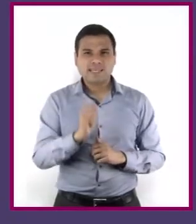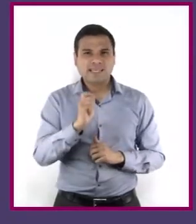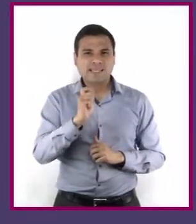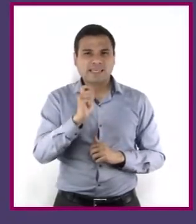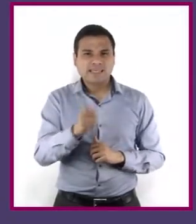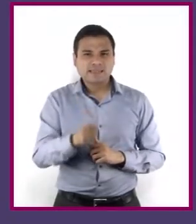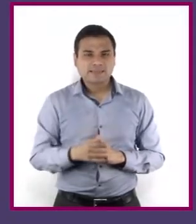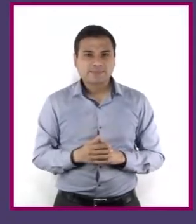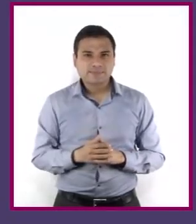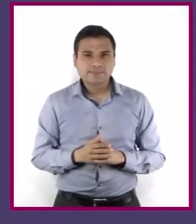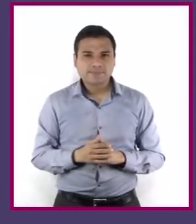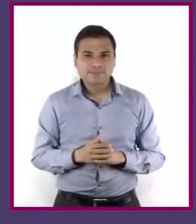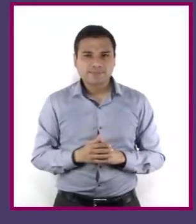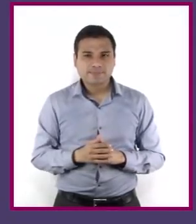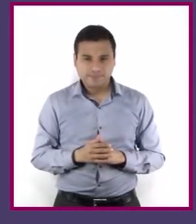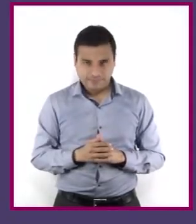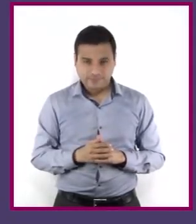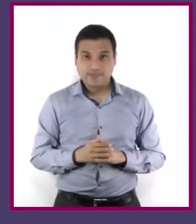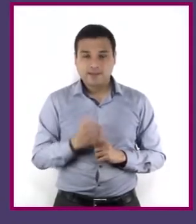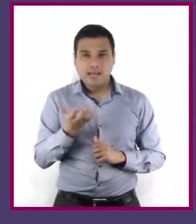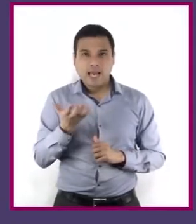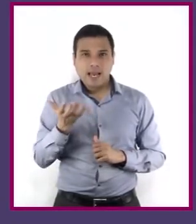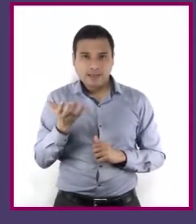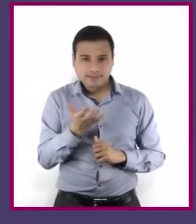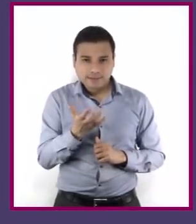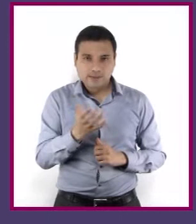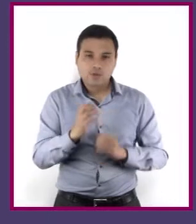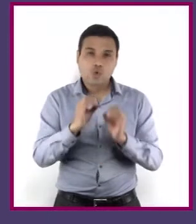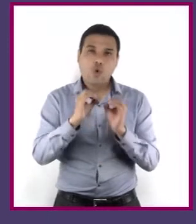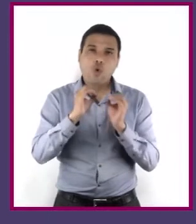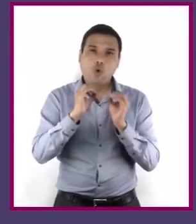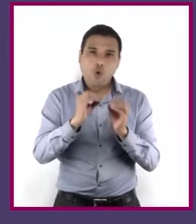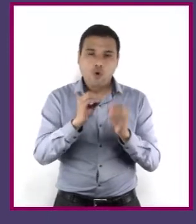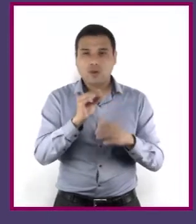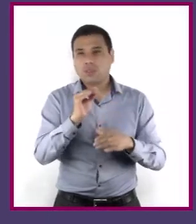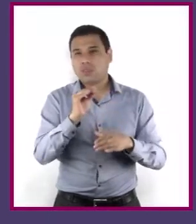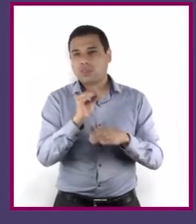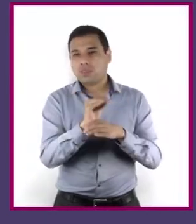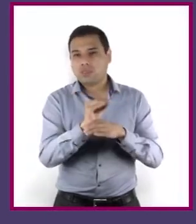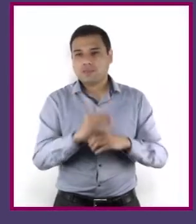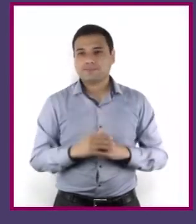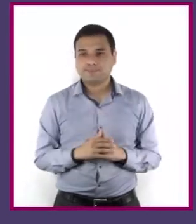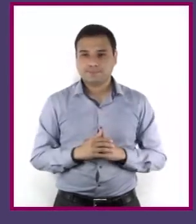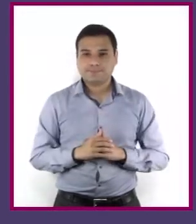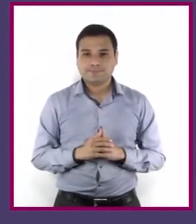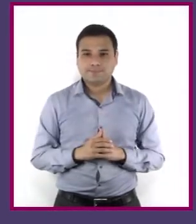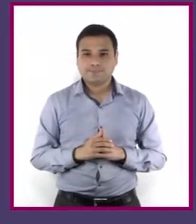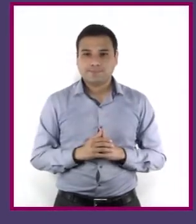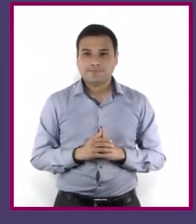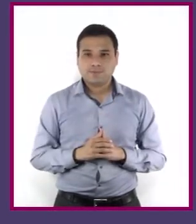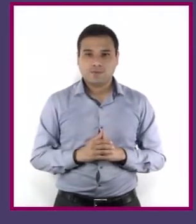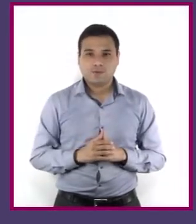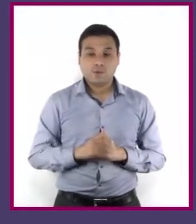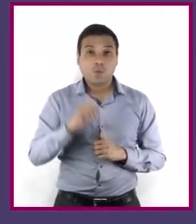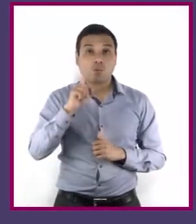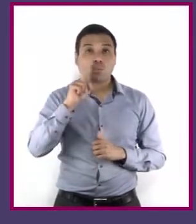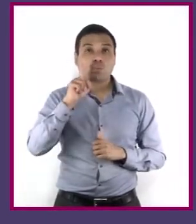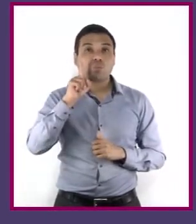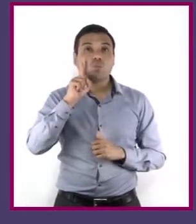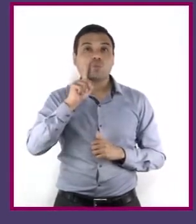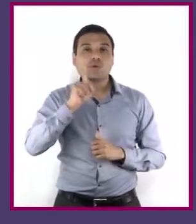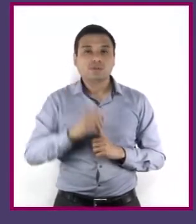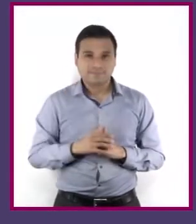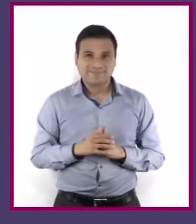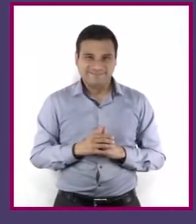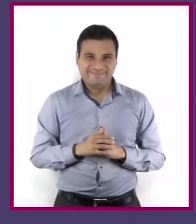como todas aquellas acciones, omisiones y agresiones que, basadas en elementos de género y